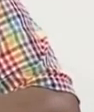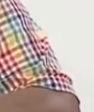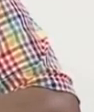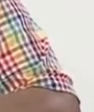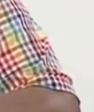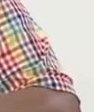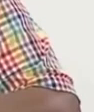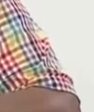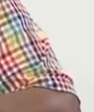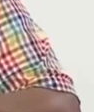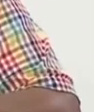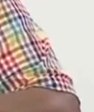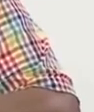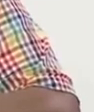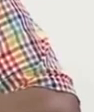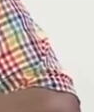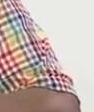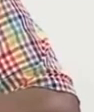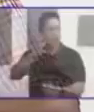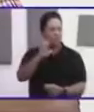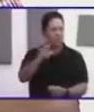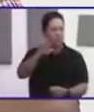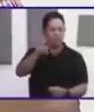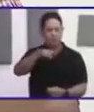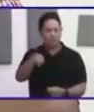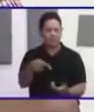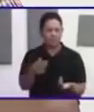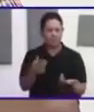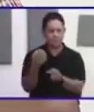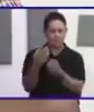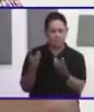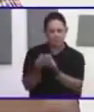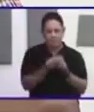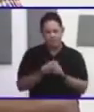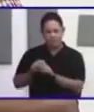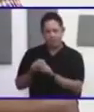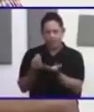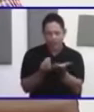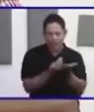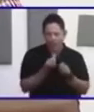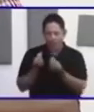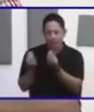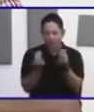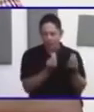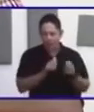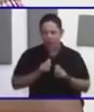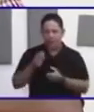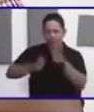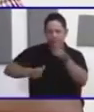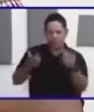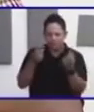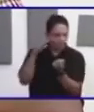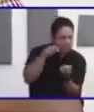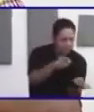los gremios económicos, las GPS, y en ese consejo se lleva cuáles son las iniciativas de inversión